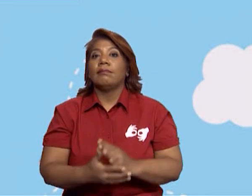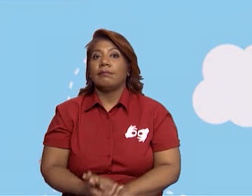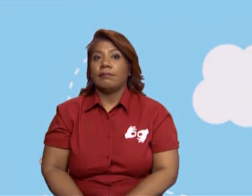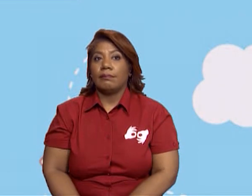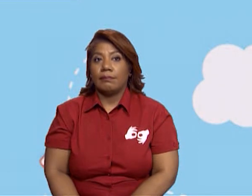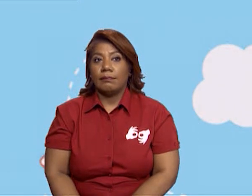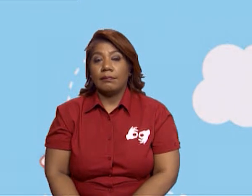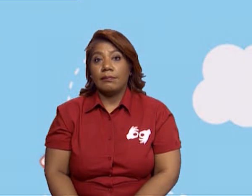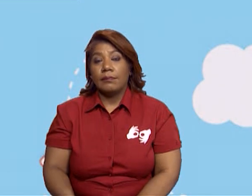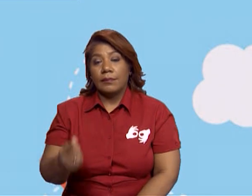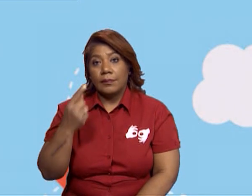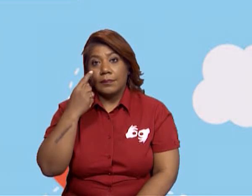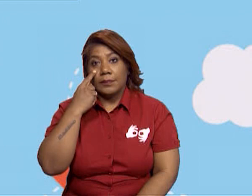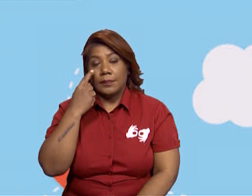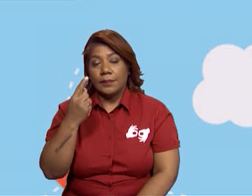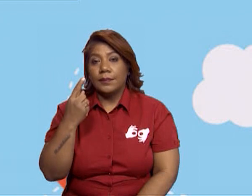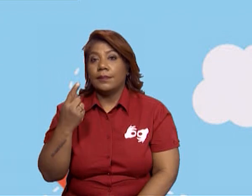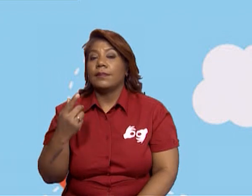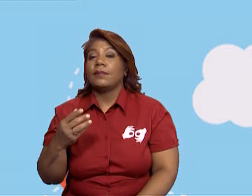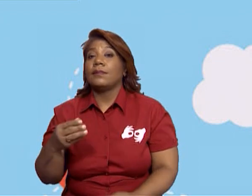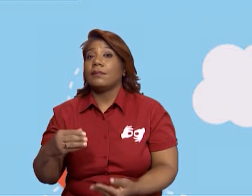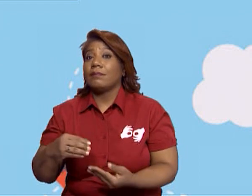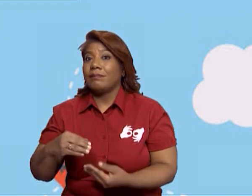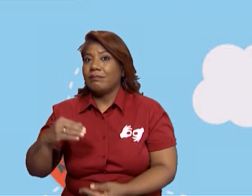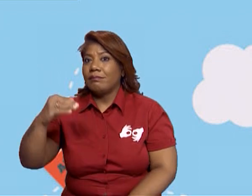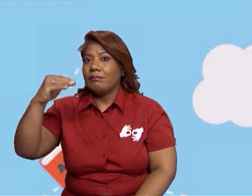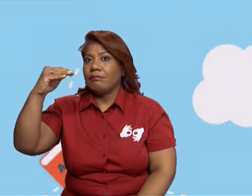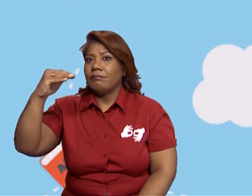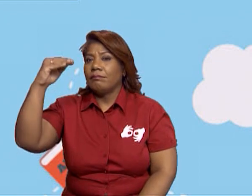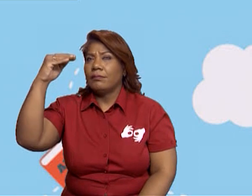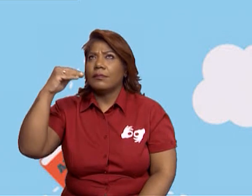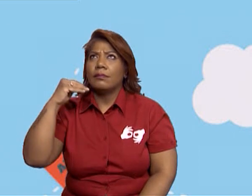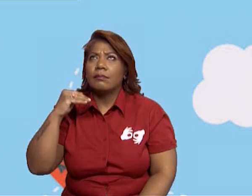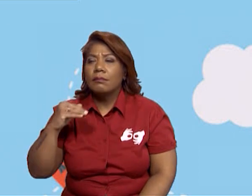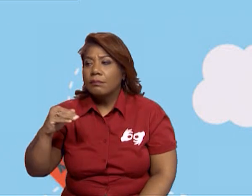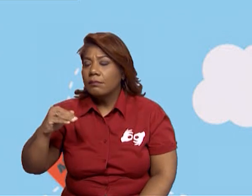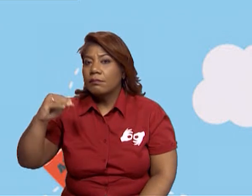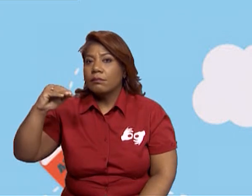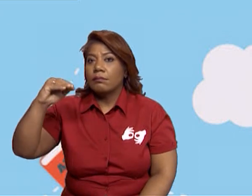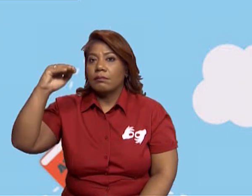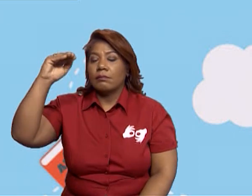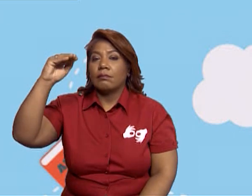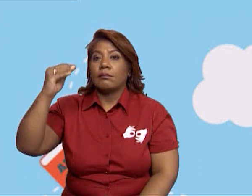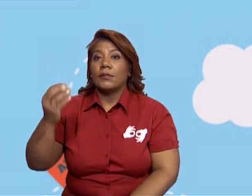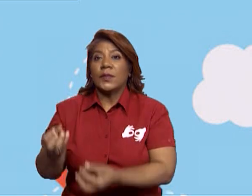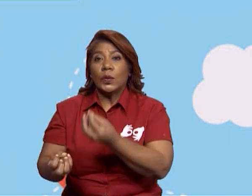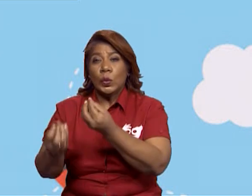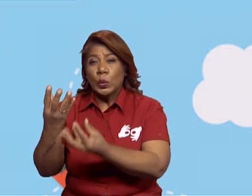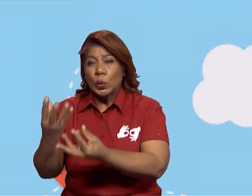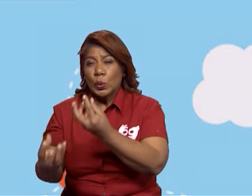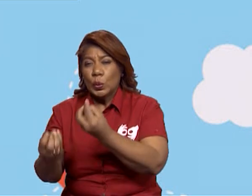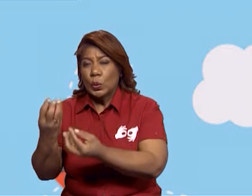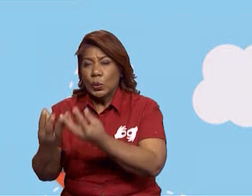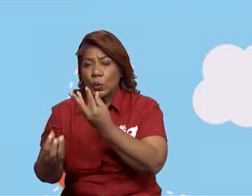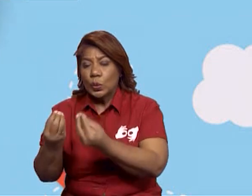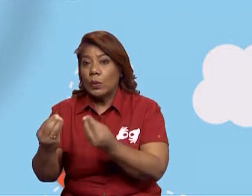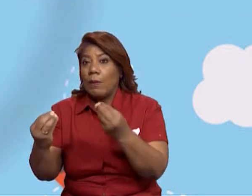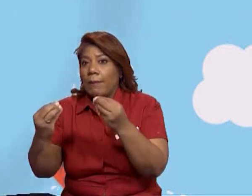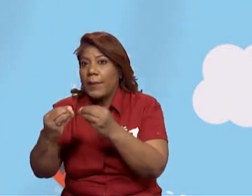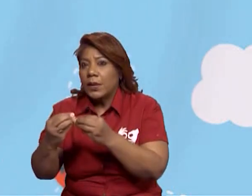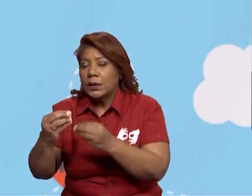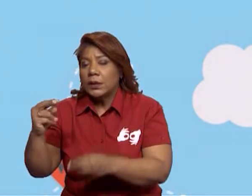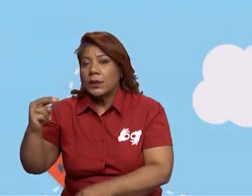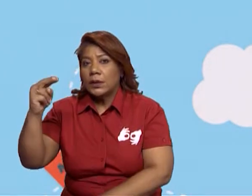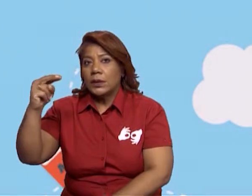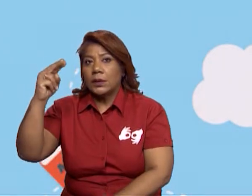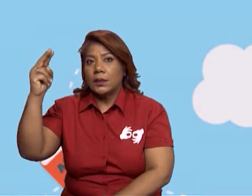es. Dentro de eso tenemos la temperatura. Cuando mayor sea la temperatura, mayor será la evaporación. ¿Ya? ¿Qué más